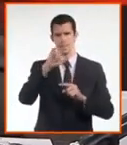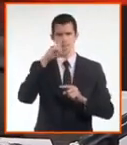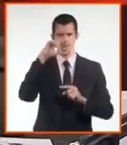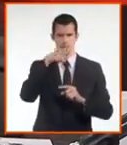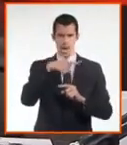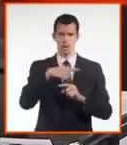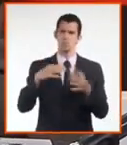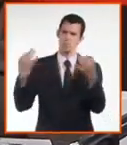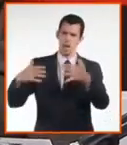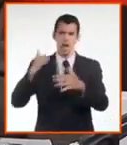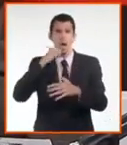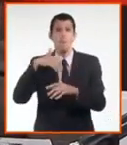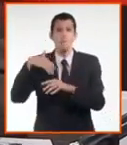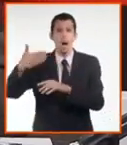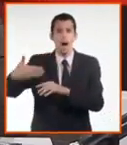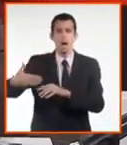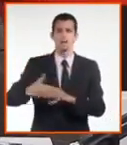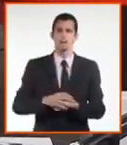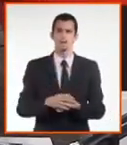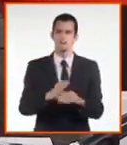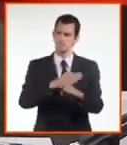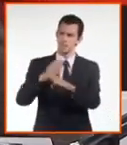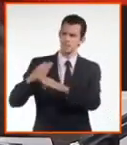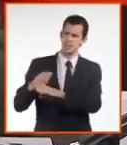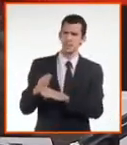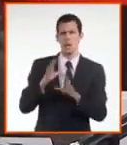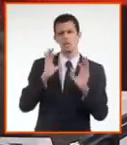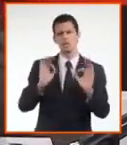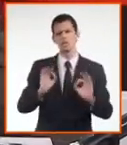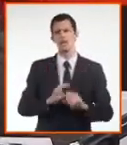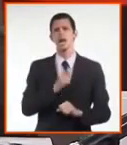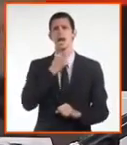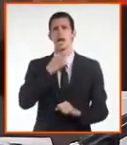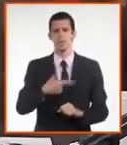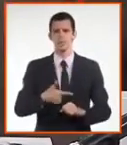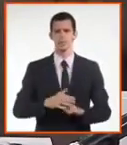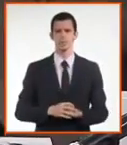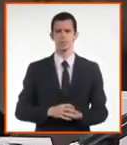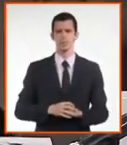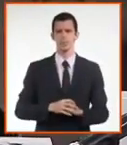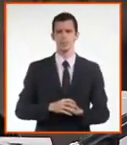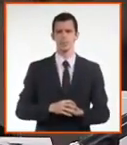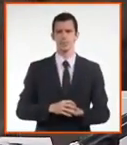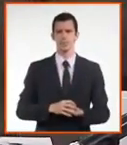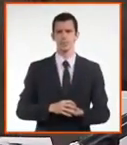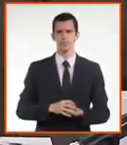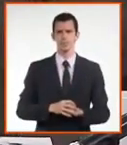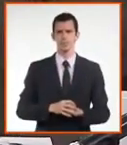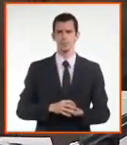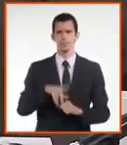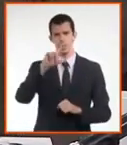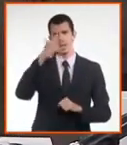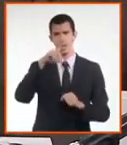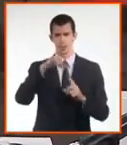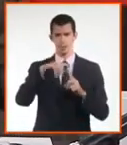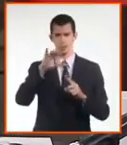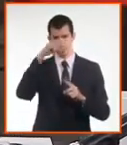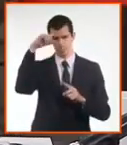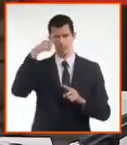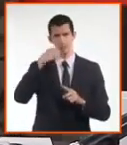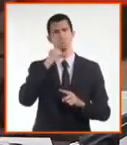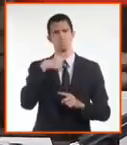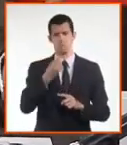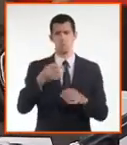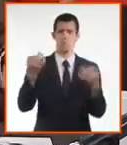comparamos los materiales de envase que le decía a las láminas complejas con respecto a las primeras compras primeras hechas a principios